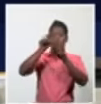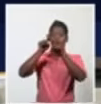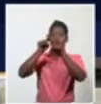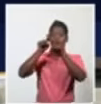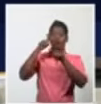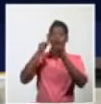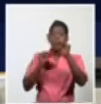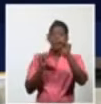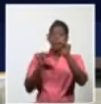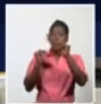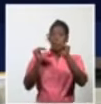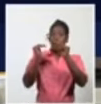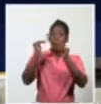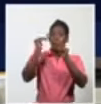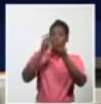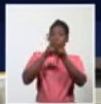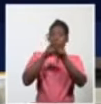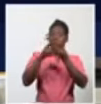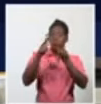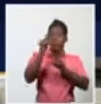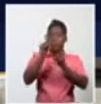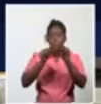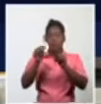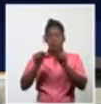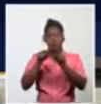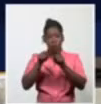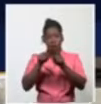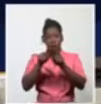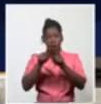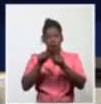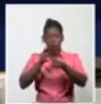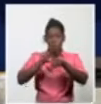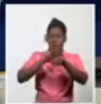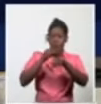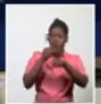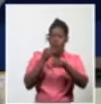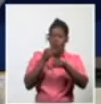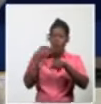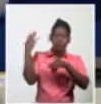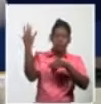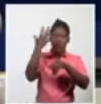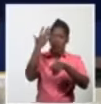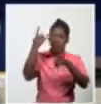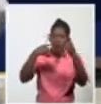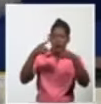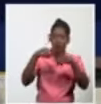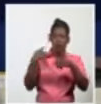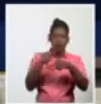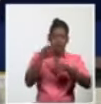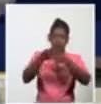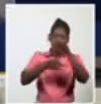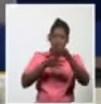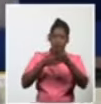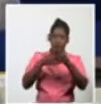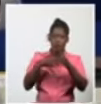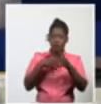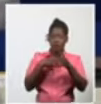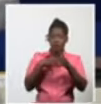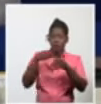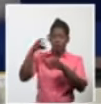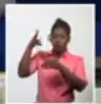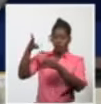aquí hablábamos, incluso pusimos los gráficos con las tres curvas, ¿no? La